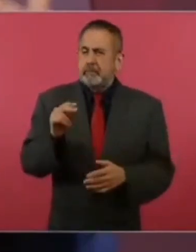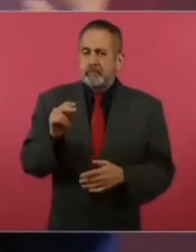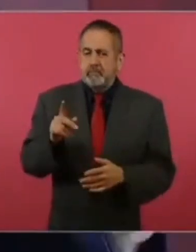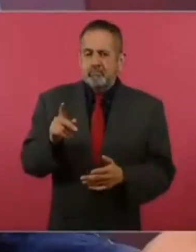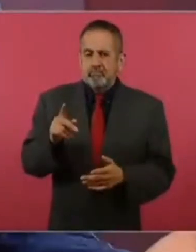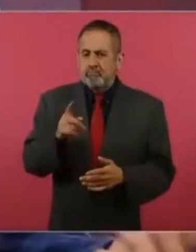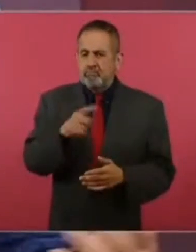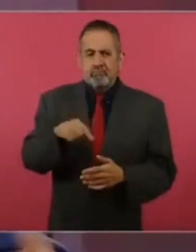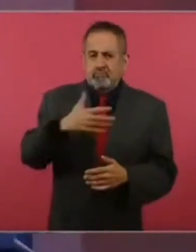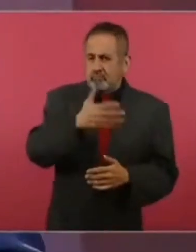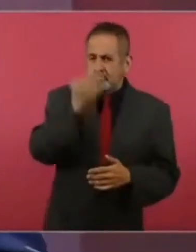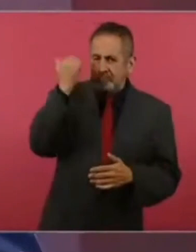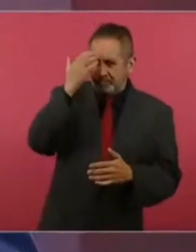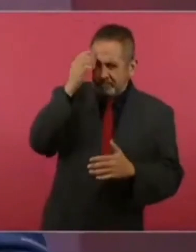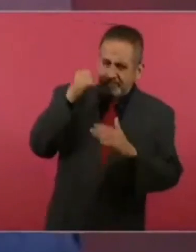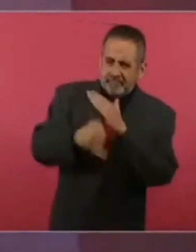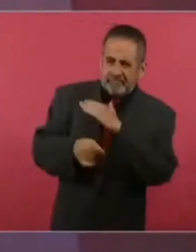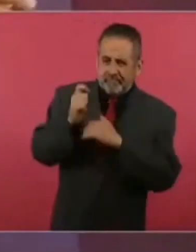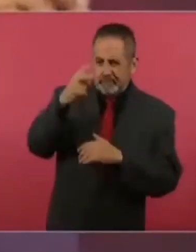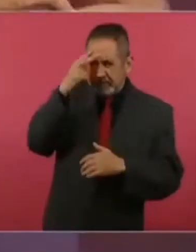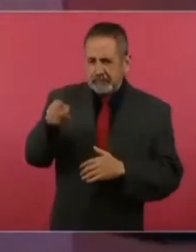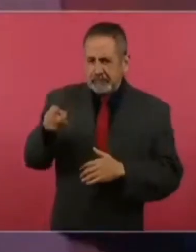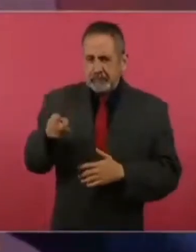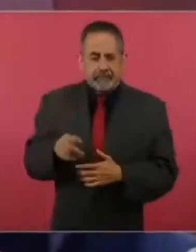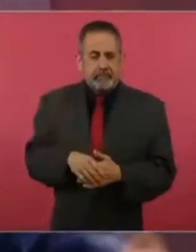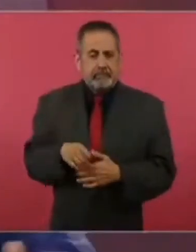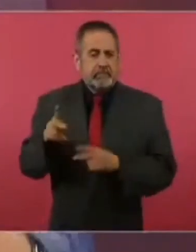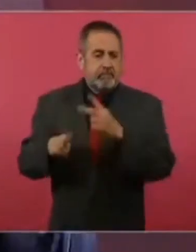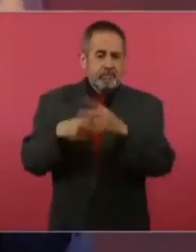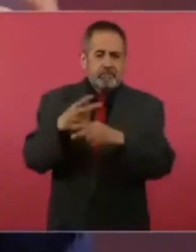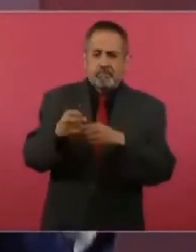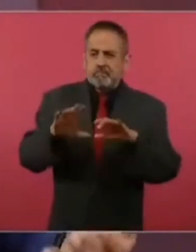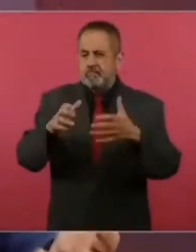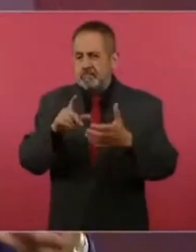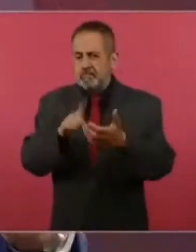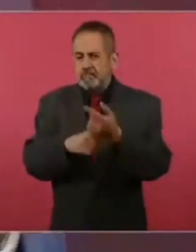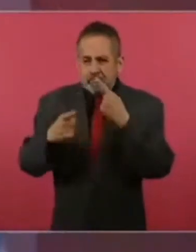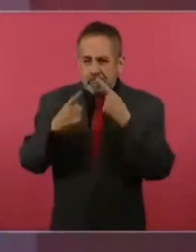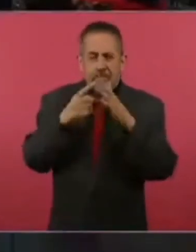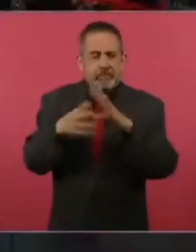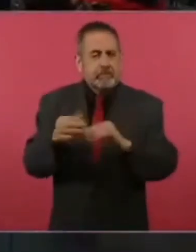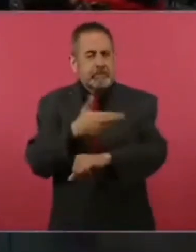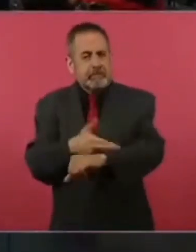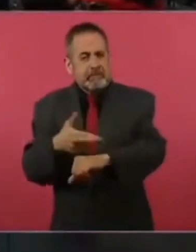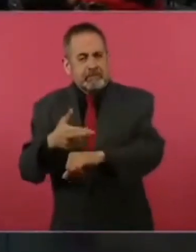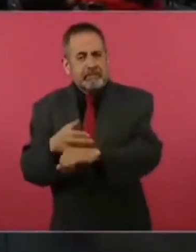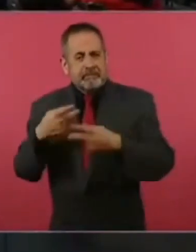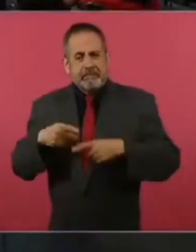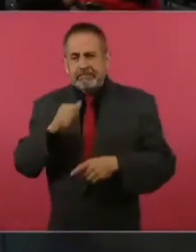no conocen México. No han ido a las comunidades, no han hablado con la gente.